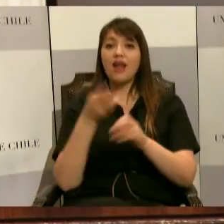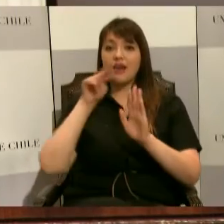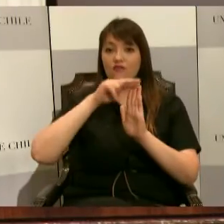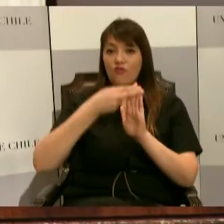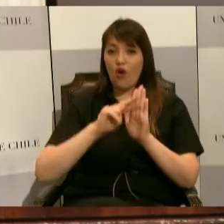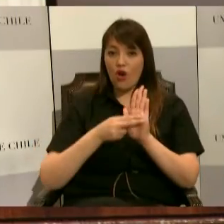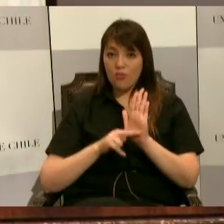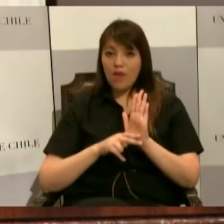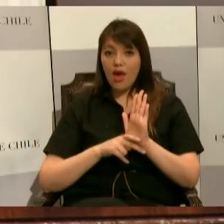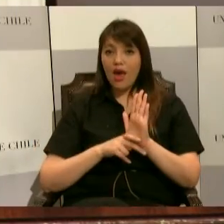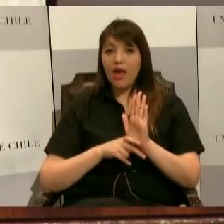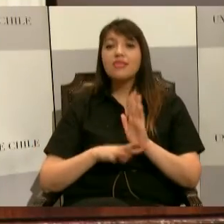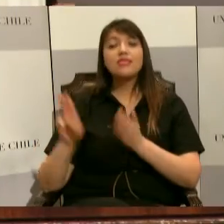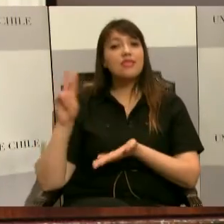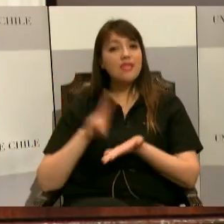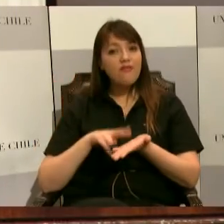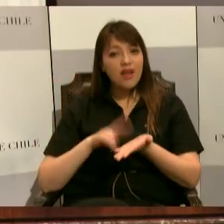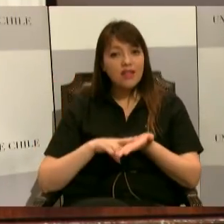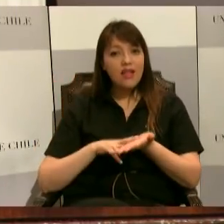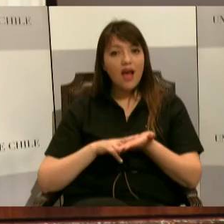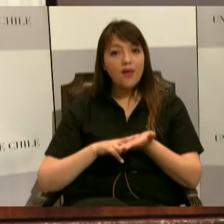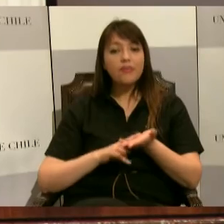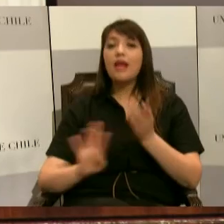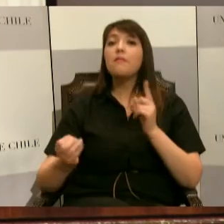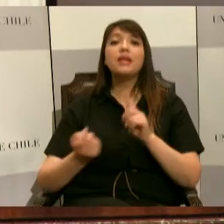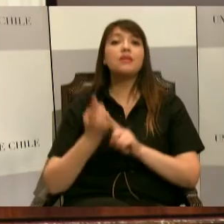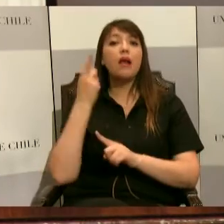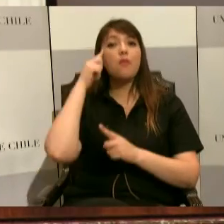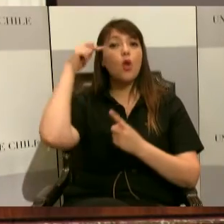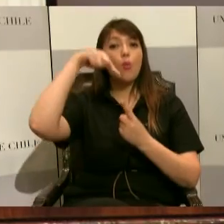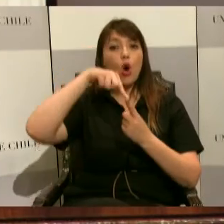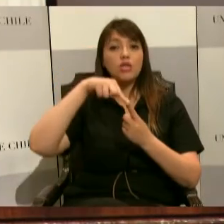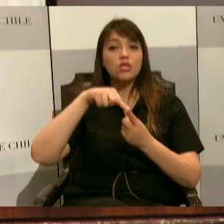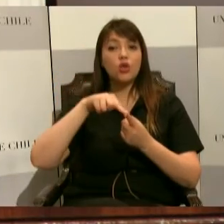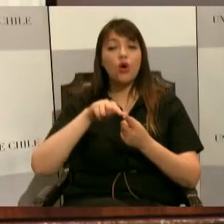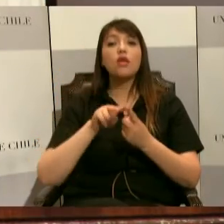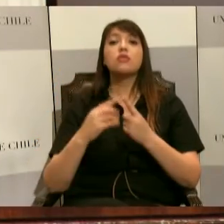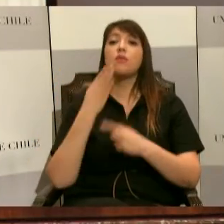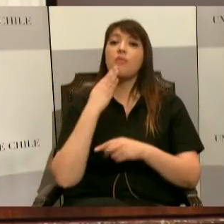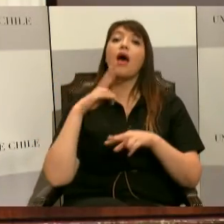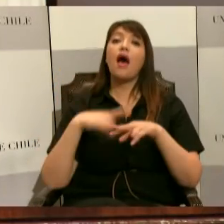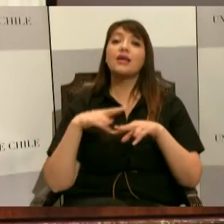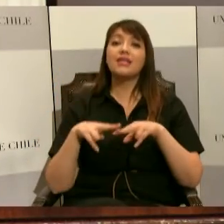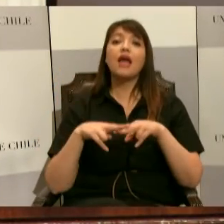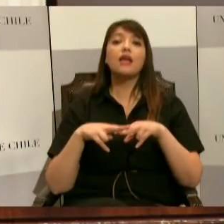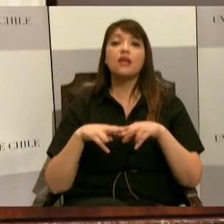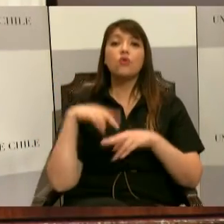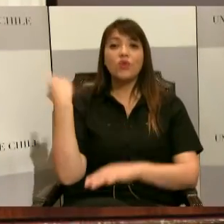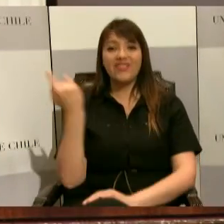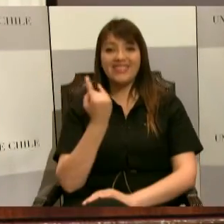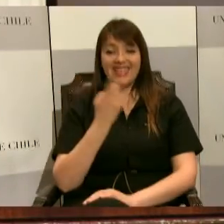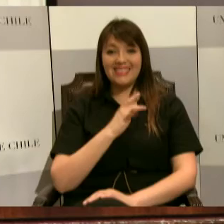Digo, ¿habrá reforma de verdad? El principal propósito de esta rectoría ha sido jugar un rol activo en posicionar a la Universidad de